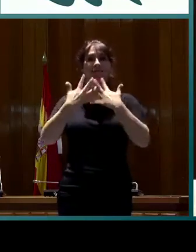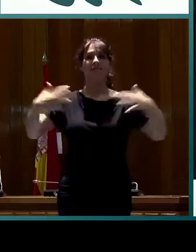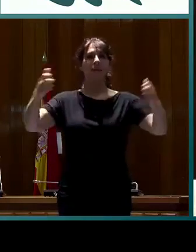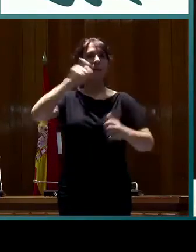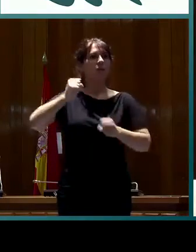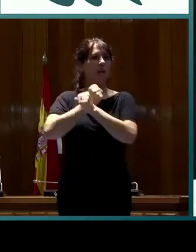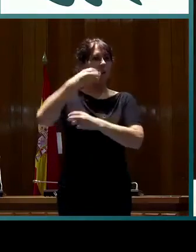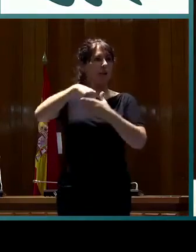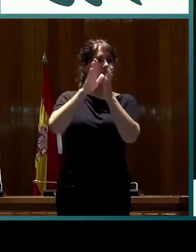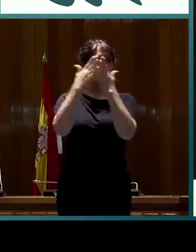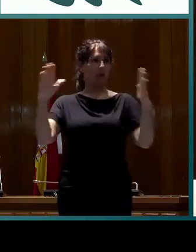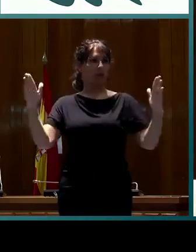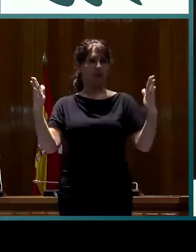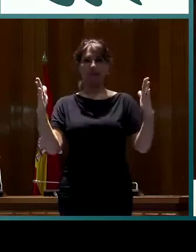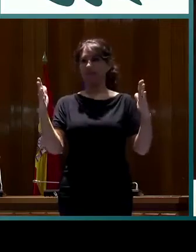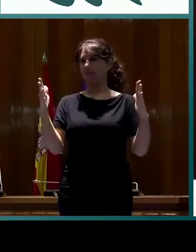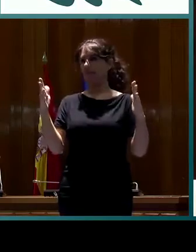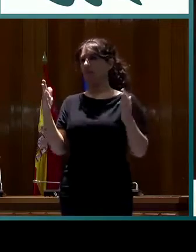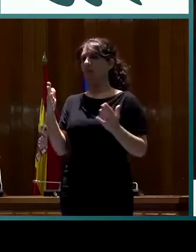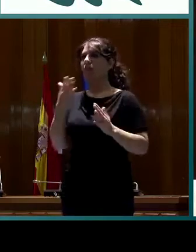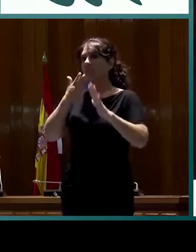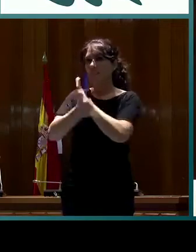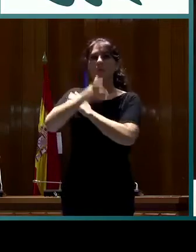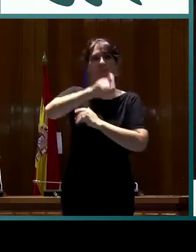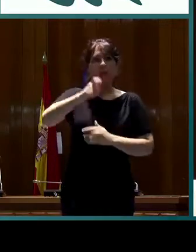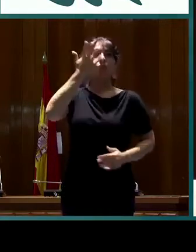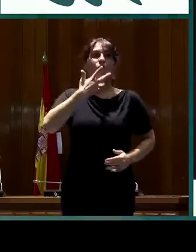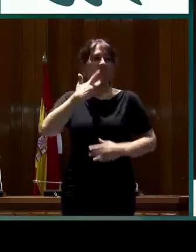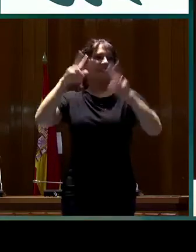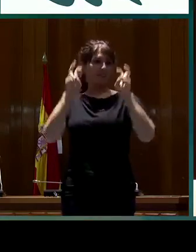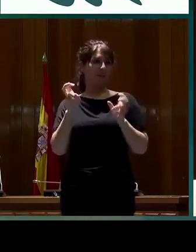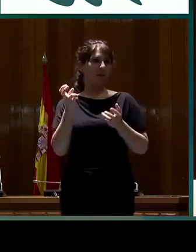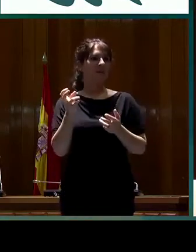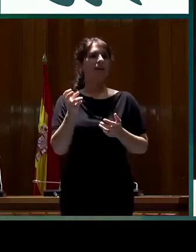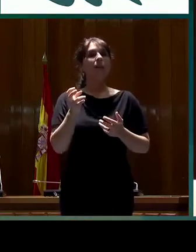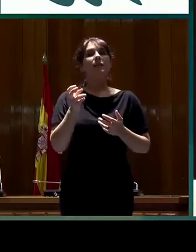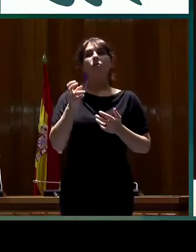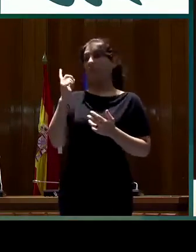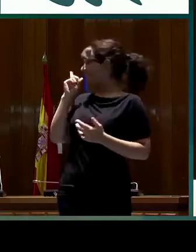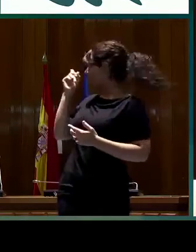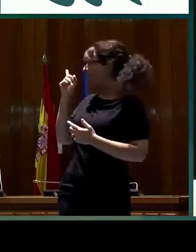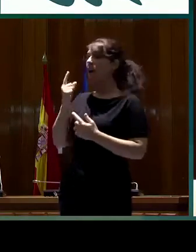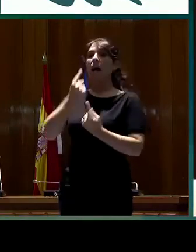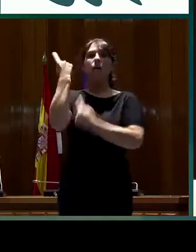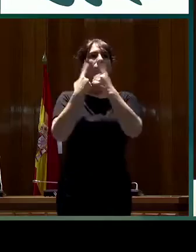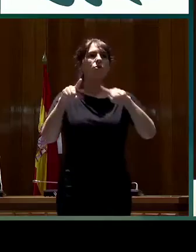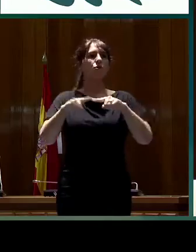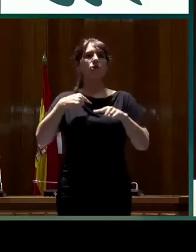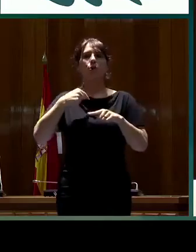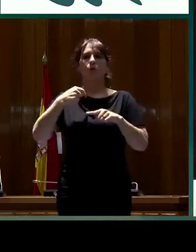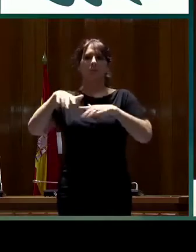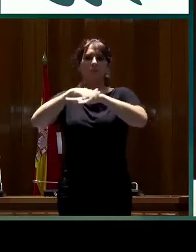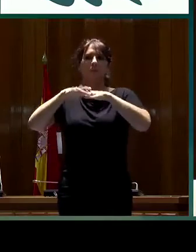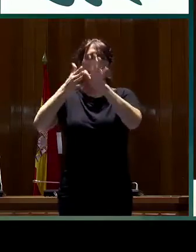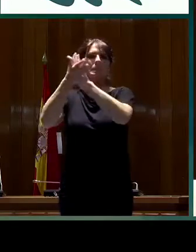realidad que nos encontramos en las bibliotecas que iréis conociendo. Entonces, habrá muchas cosas que pasaré muy por encima porque considero